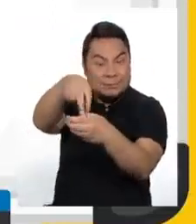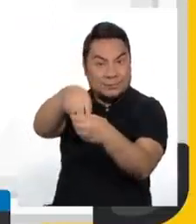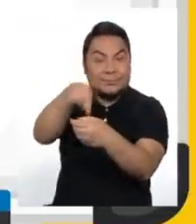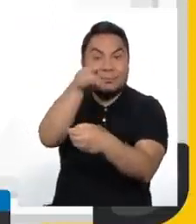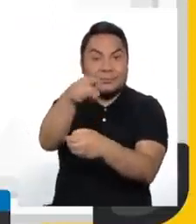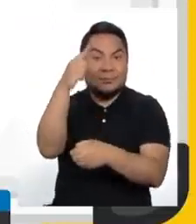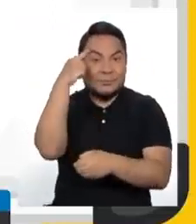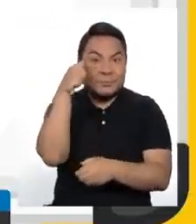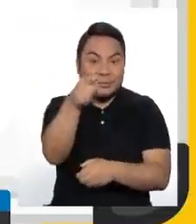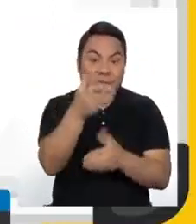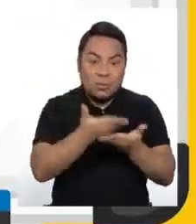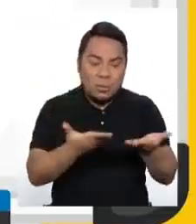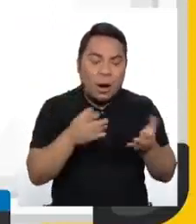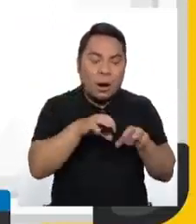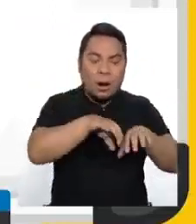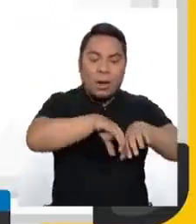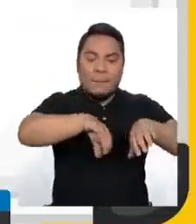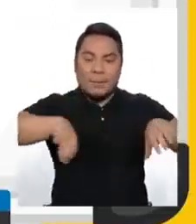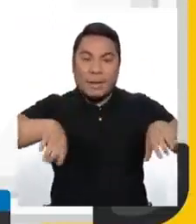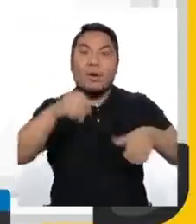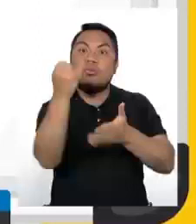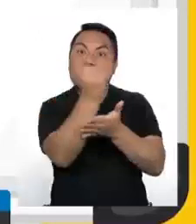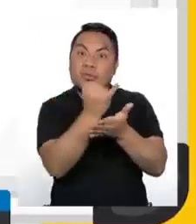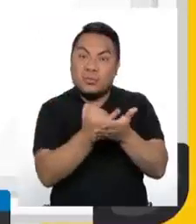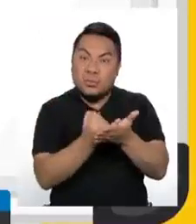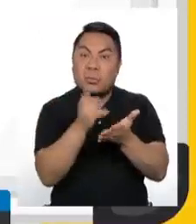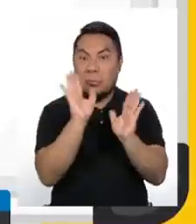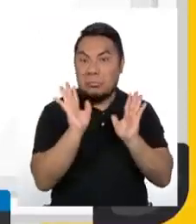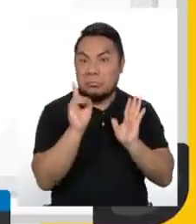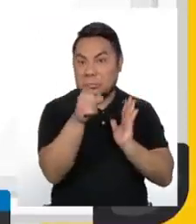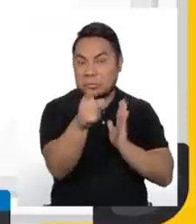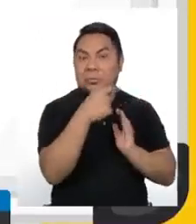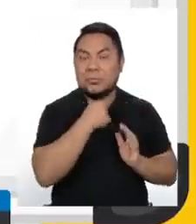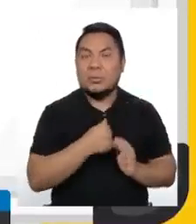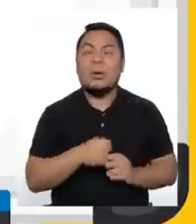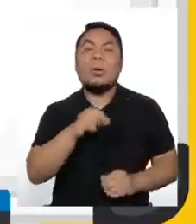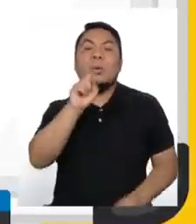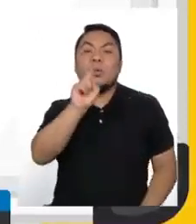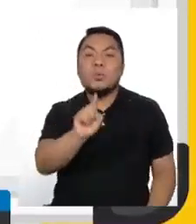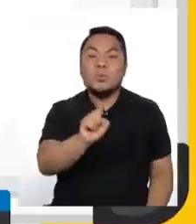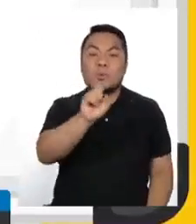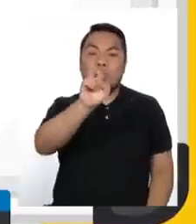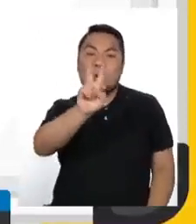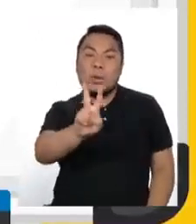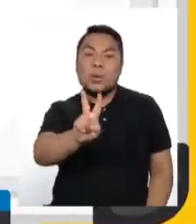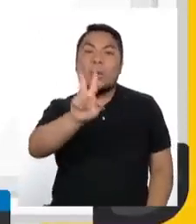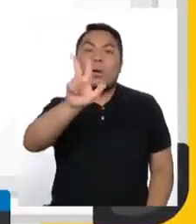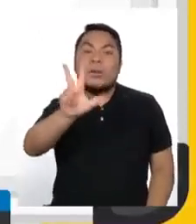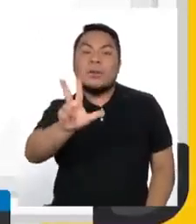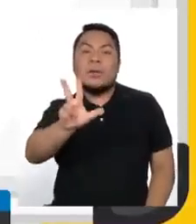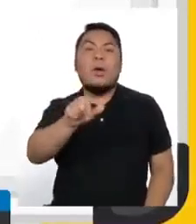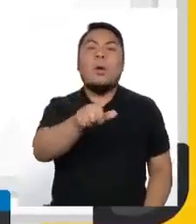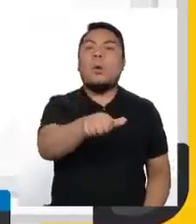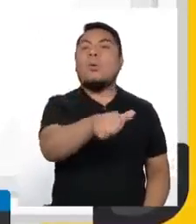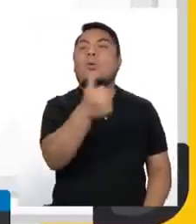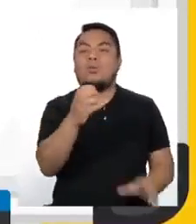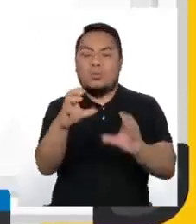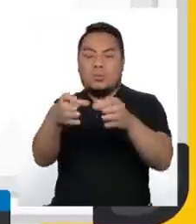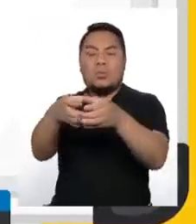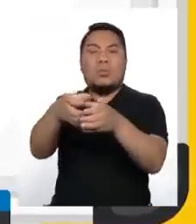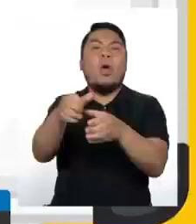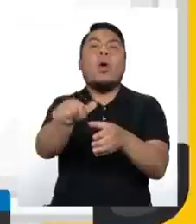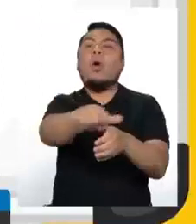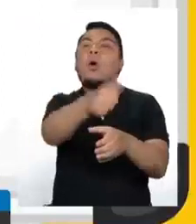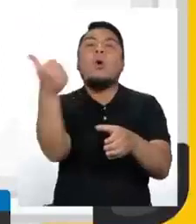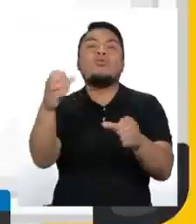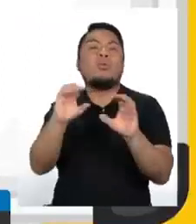lo mismo con tus materiales o dibujos. 1, 2, 3 piedras. Ese es